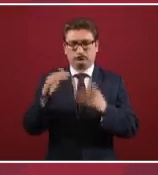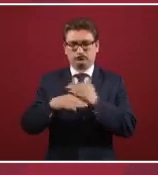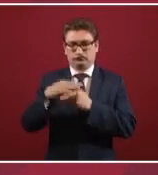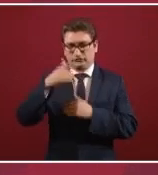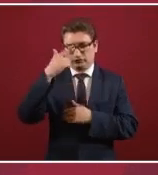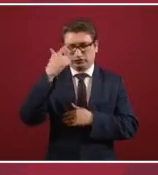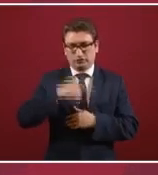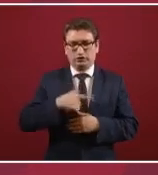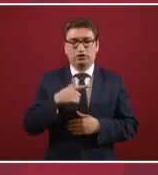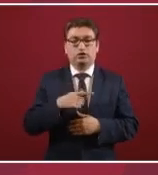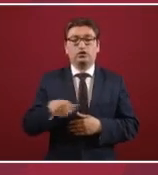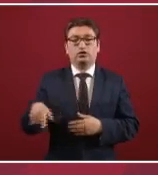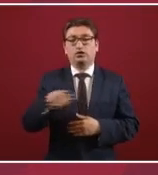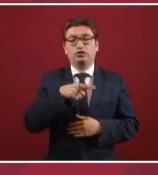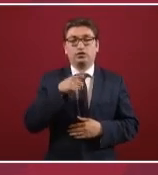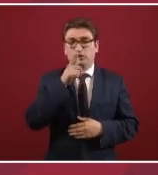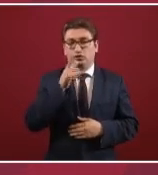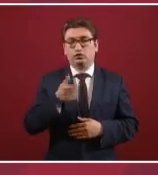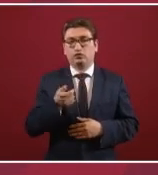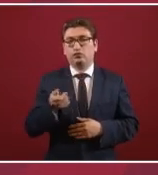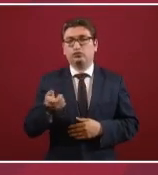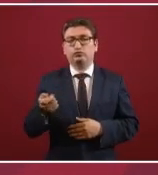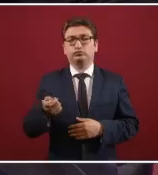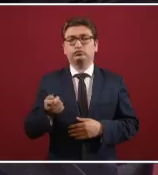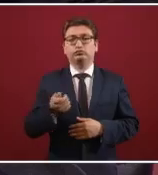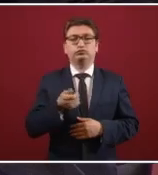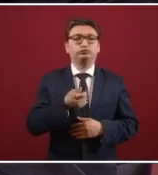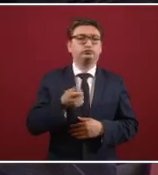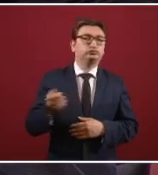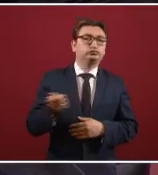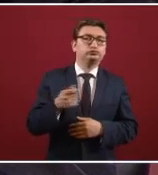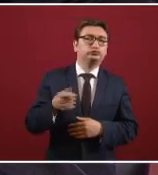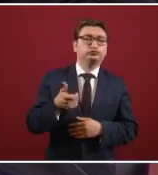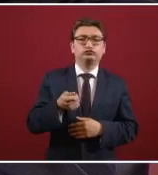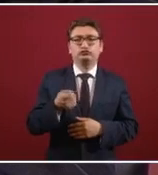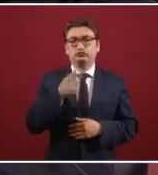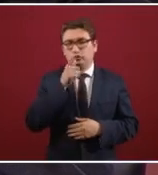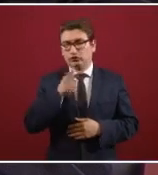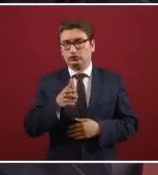alumbrando con poquito este